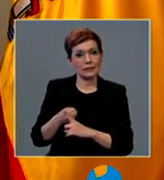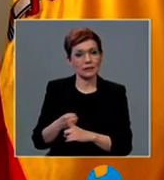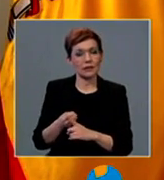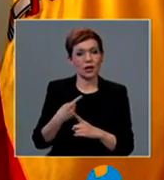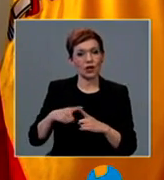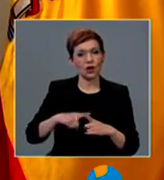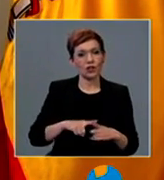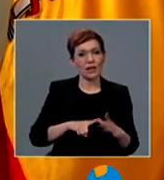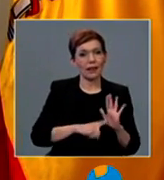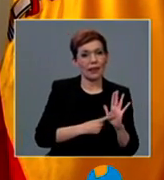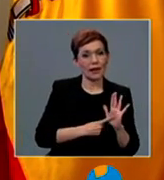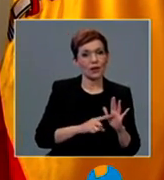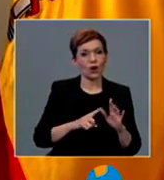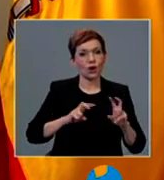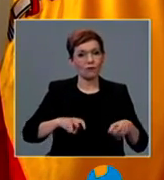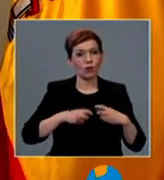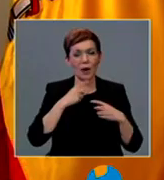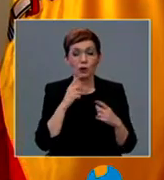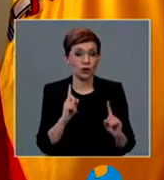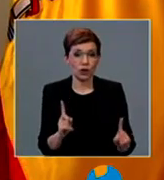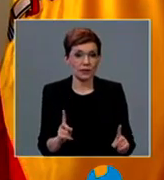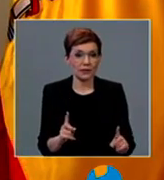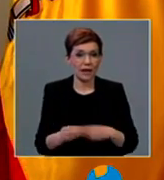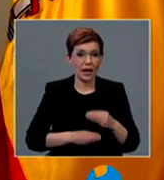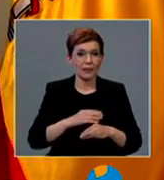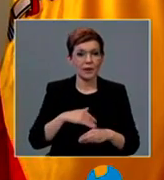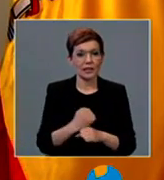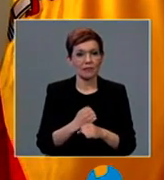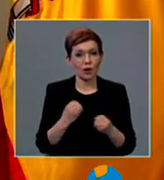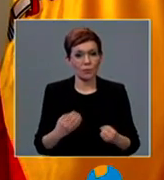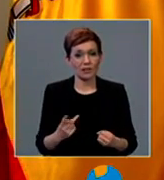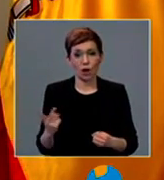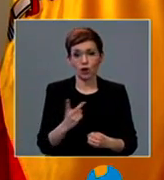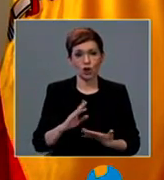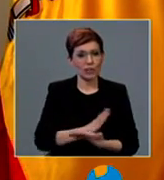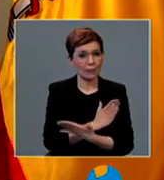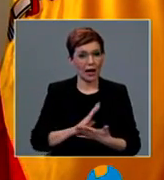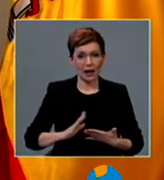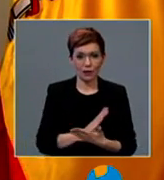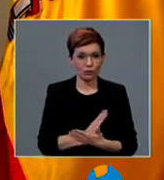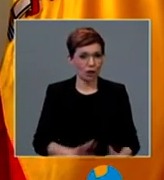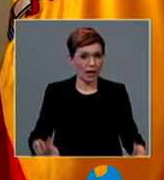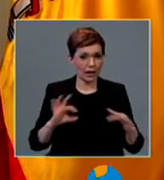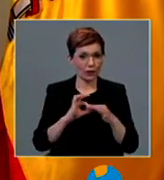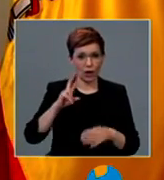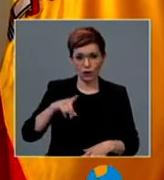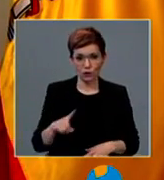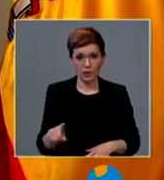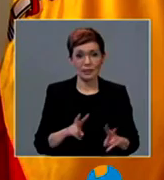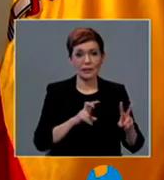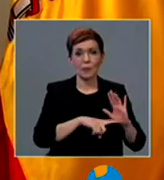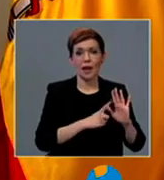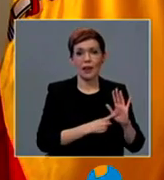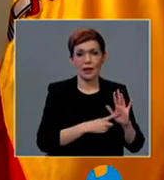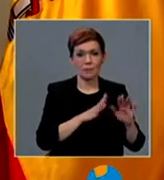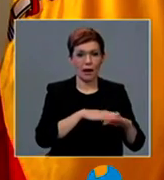legislativa o ninguna reforma legislativa por tanto eh Son dos cuestiones totalmente distintos que van en paralelo una está en el ámbito